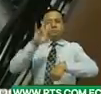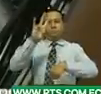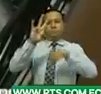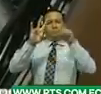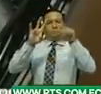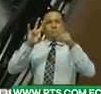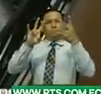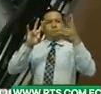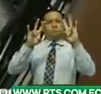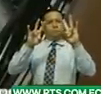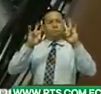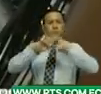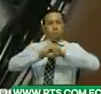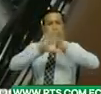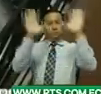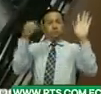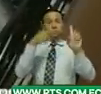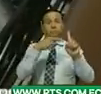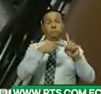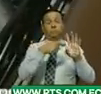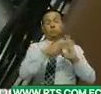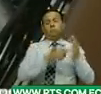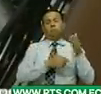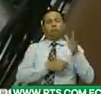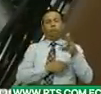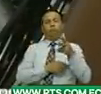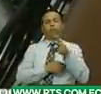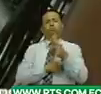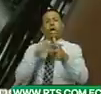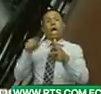7:17 y aparecieron en el bloque 10 de Flor de Bastión.